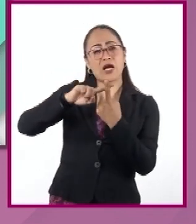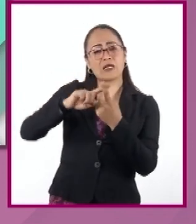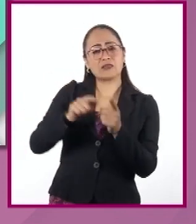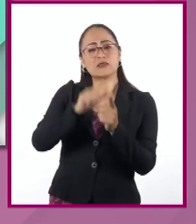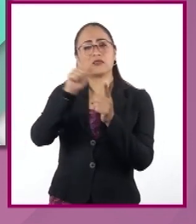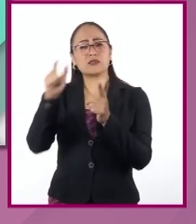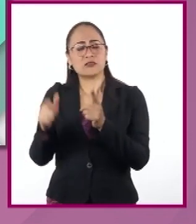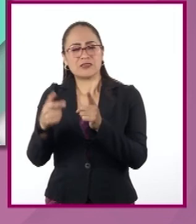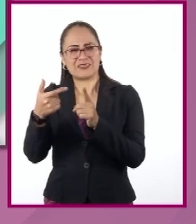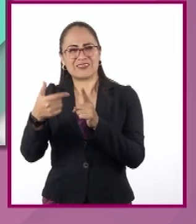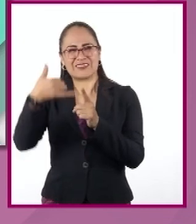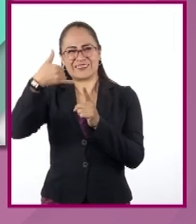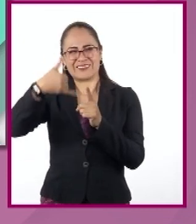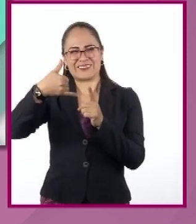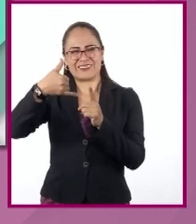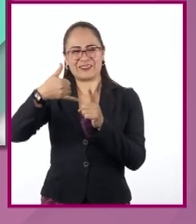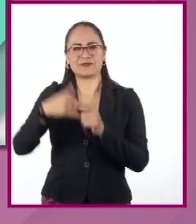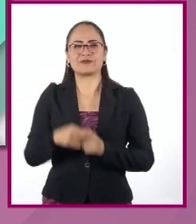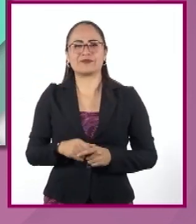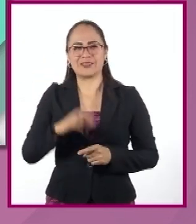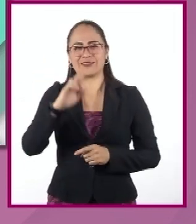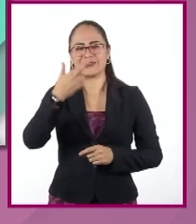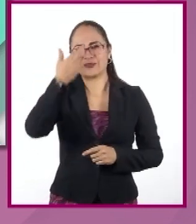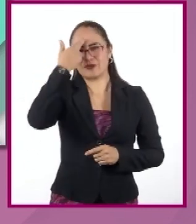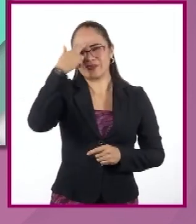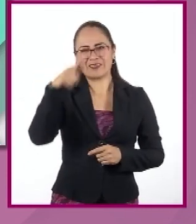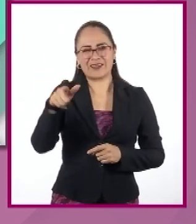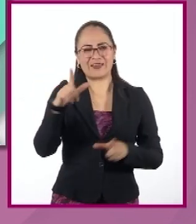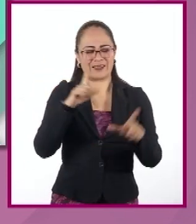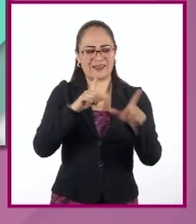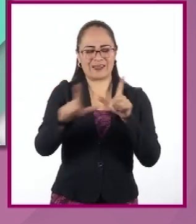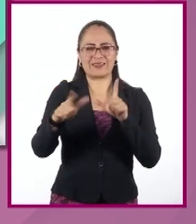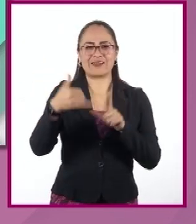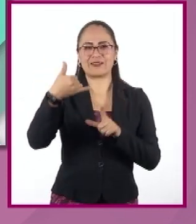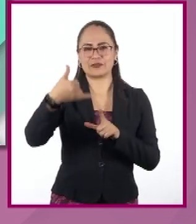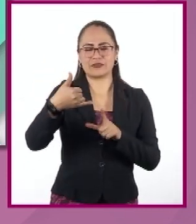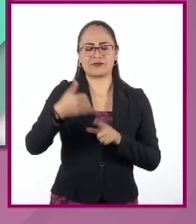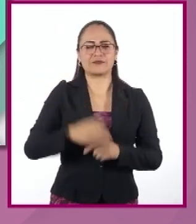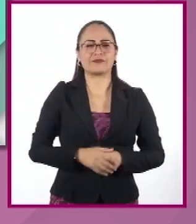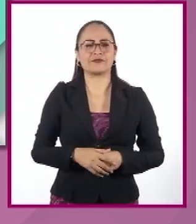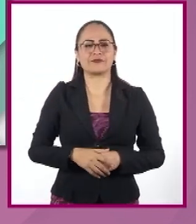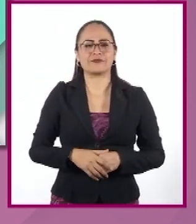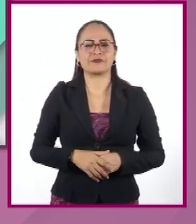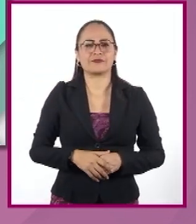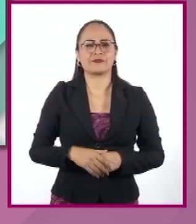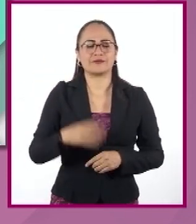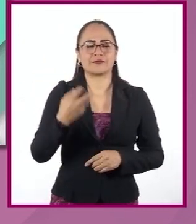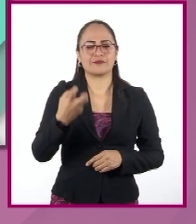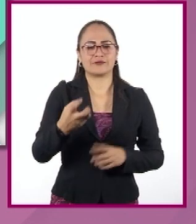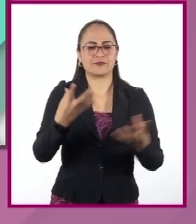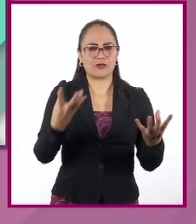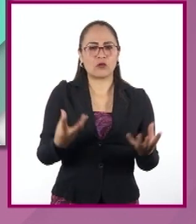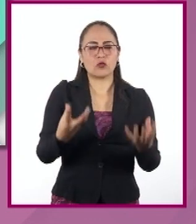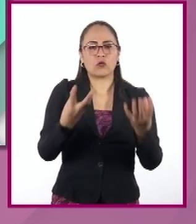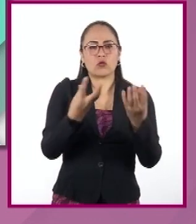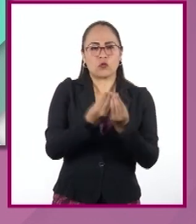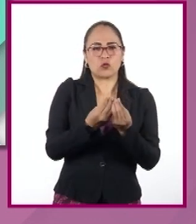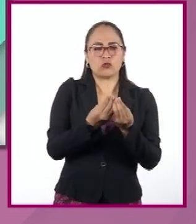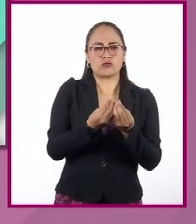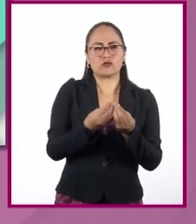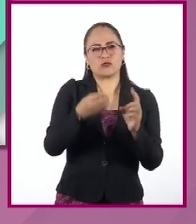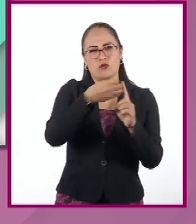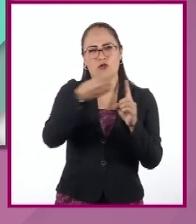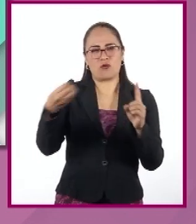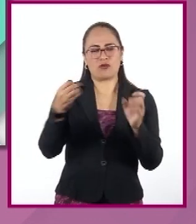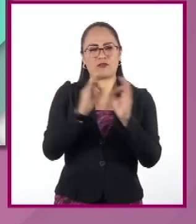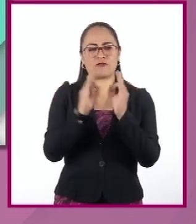dominó. Recuerda que el otro número es la letra Y, por lo tanto se forma la expresión